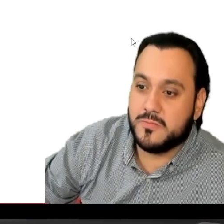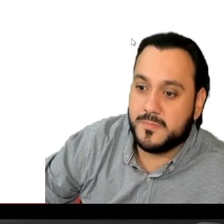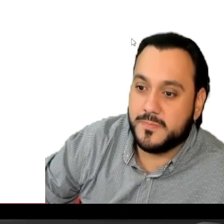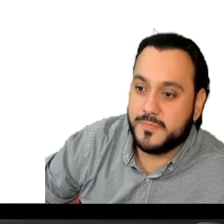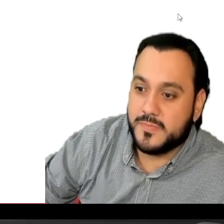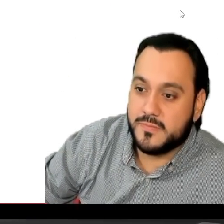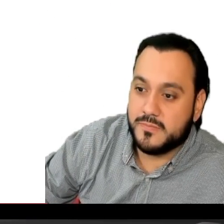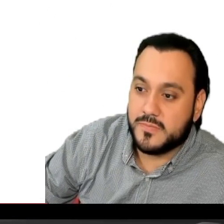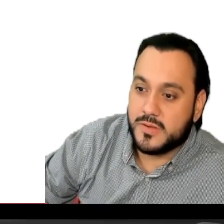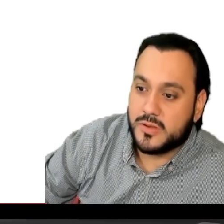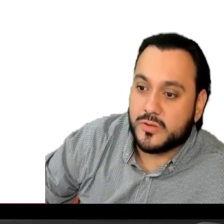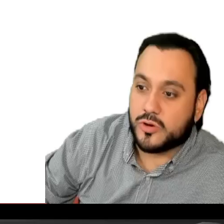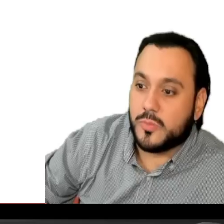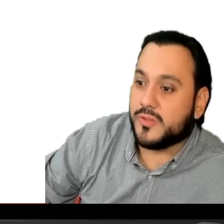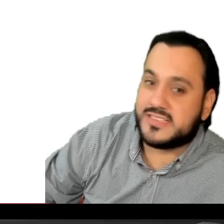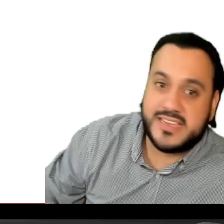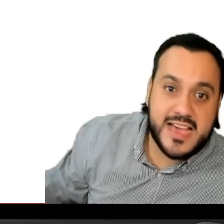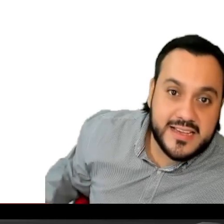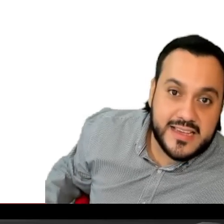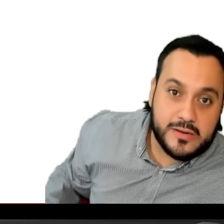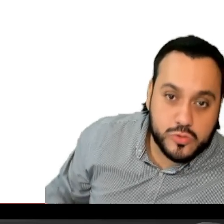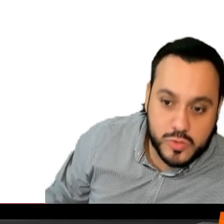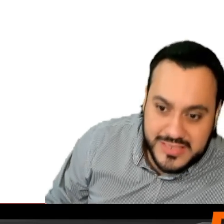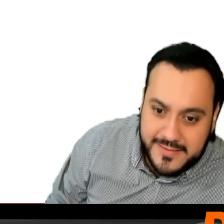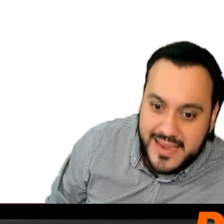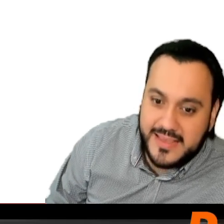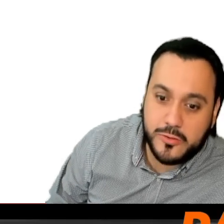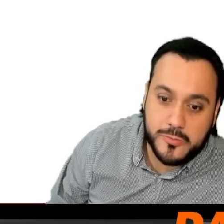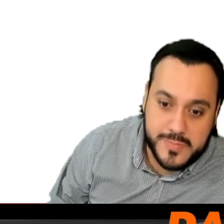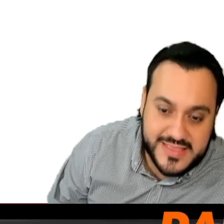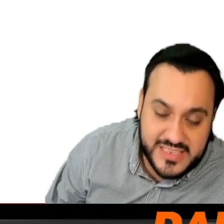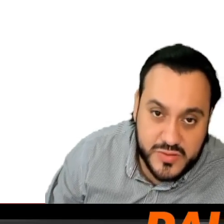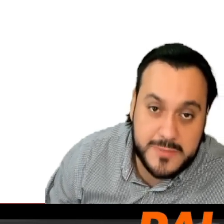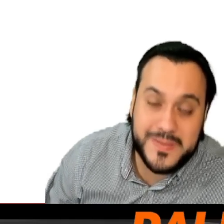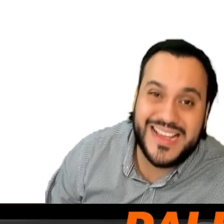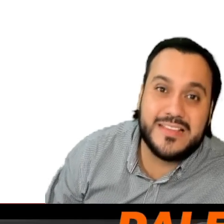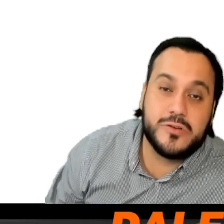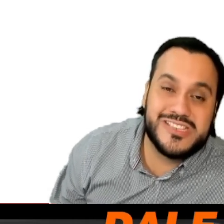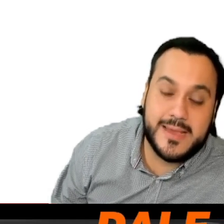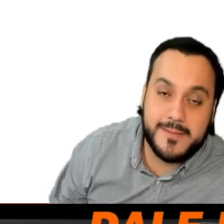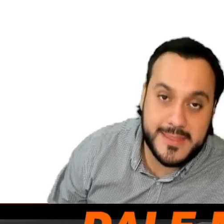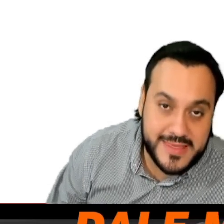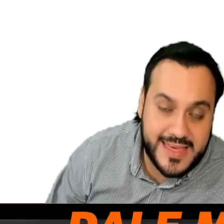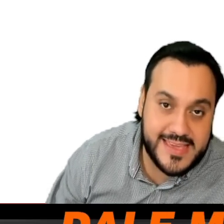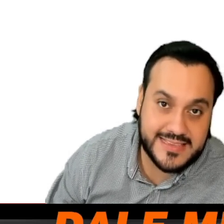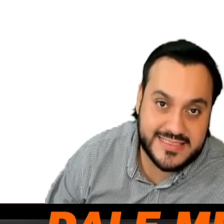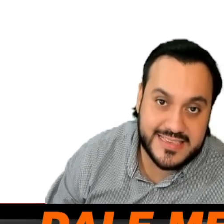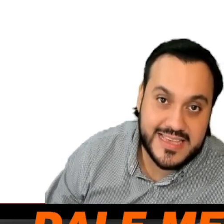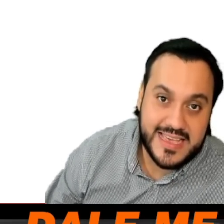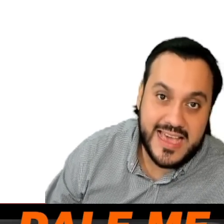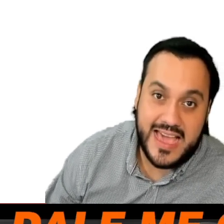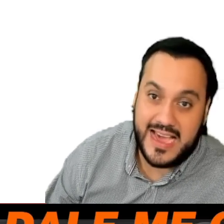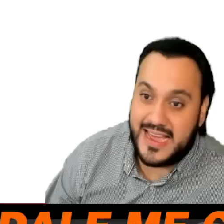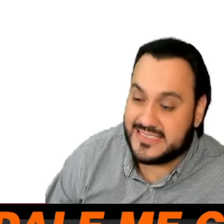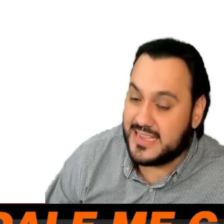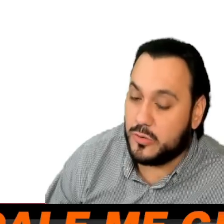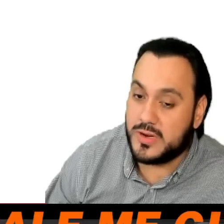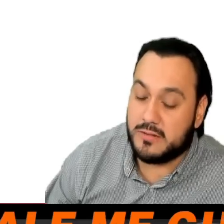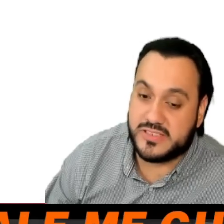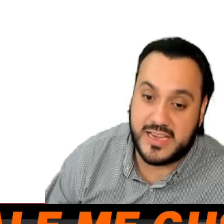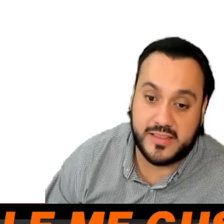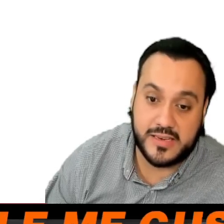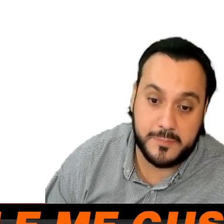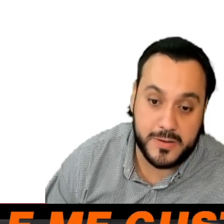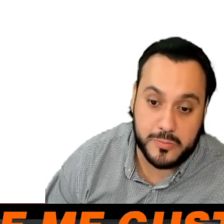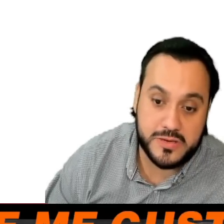narco como decían en un tuit que había leído mientras felipe calderón llenaba de medallas a garcía luna